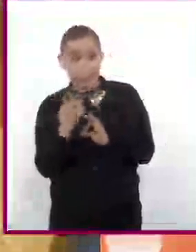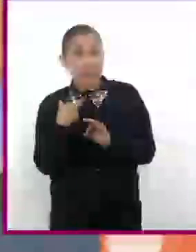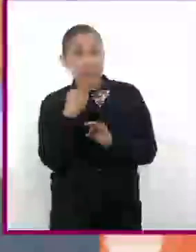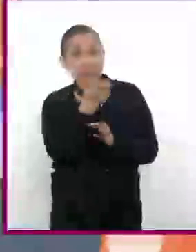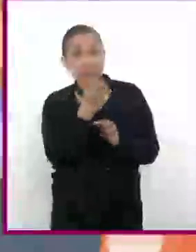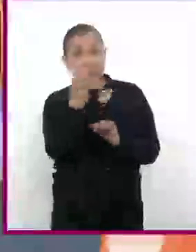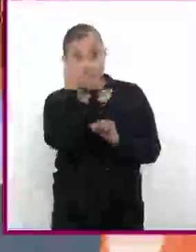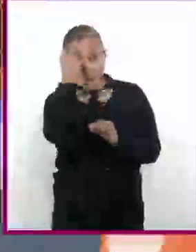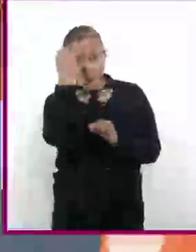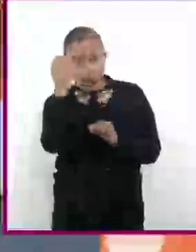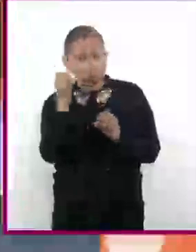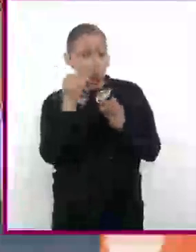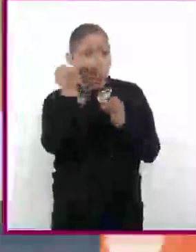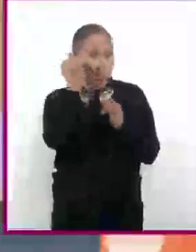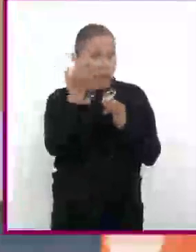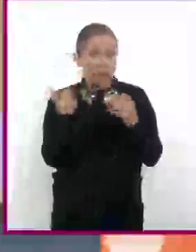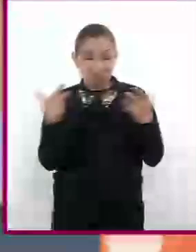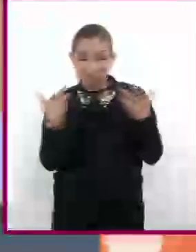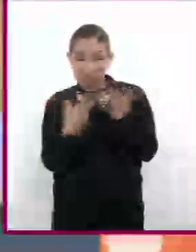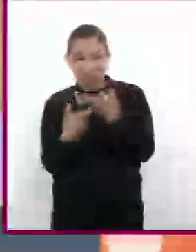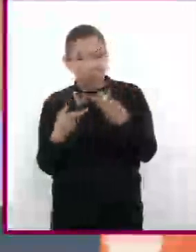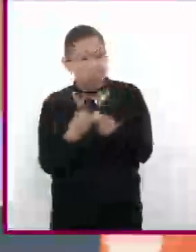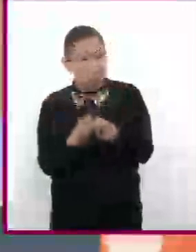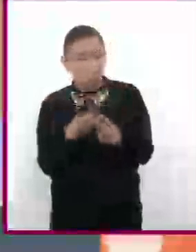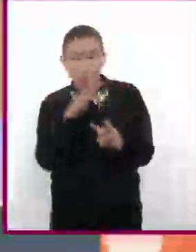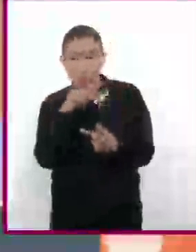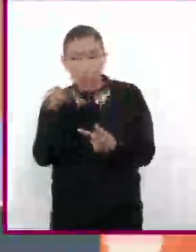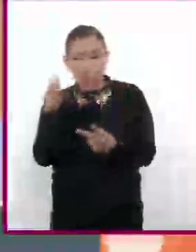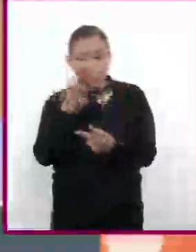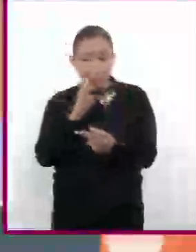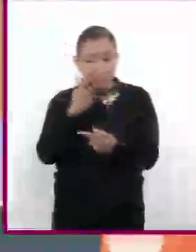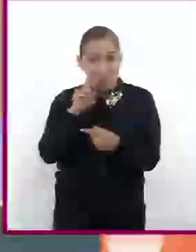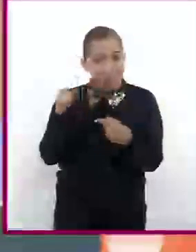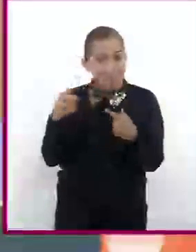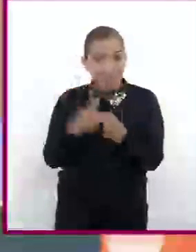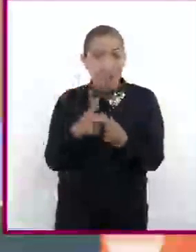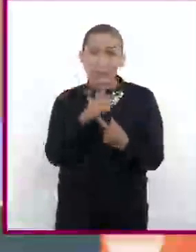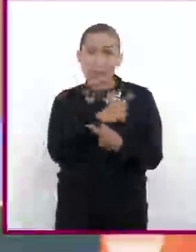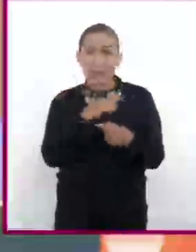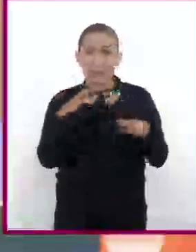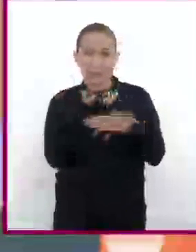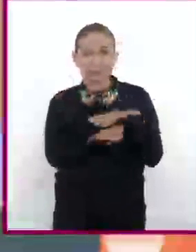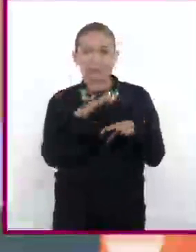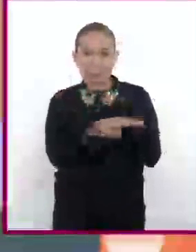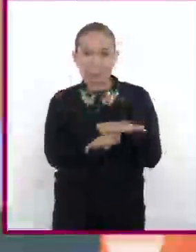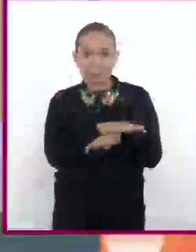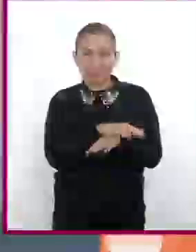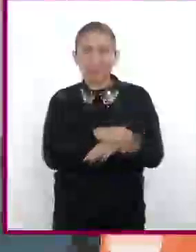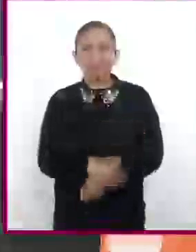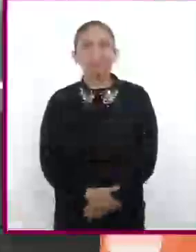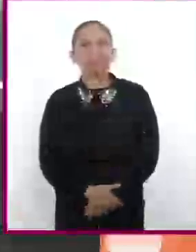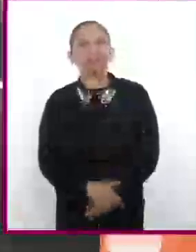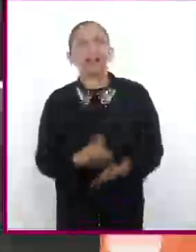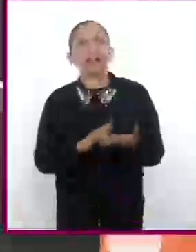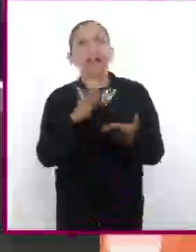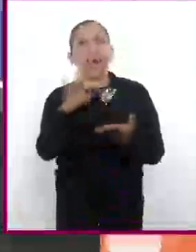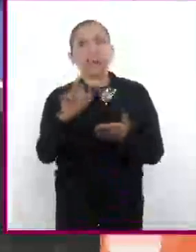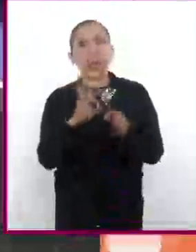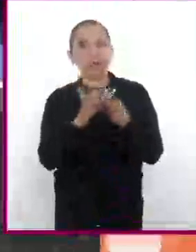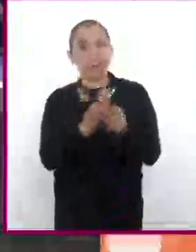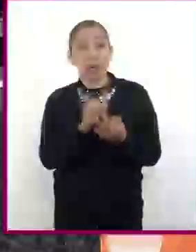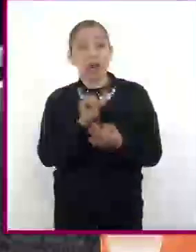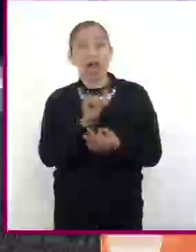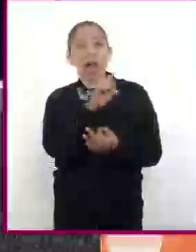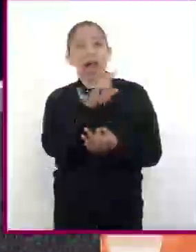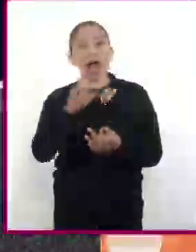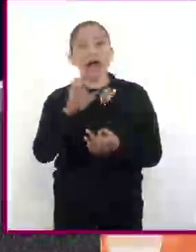modelo o la teoría no son consistentes con las observaciones experimentales, se debe modificar. Gracias al modelo de